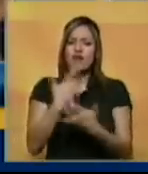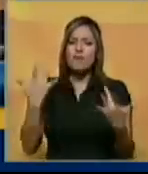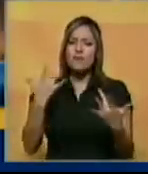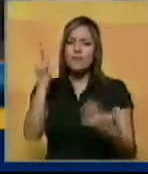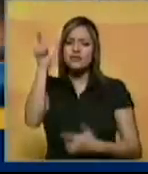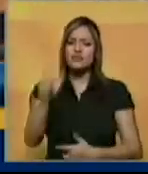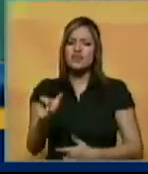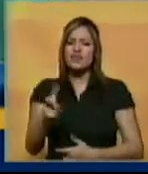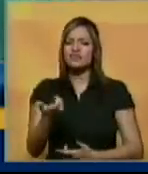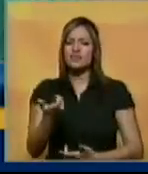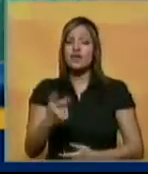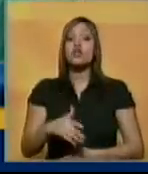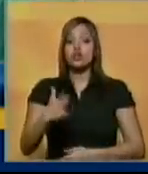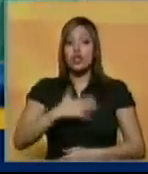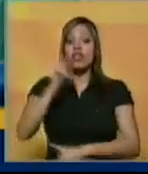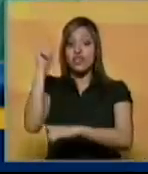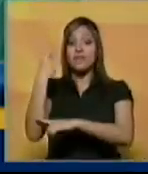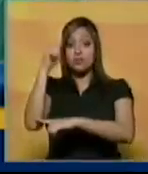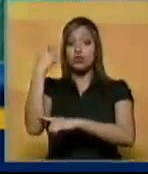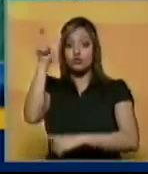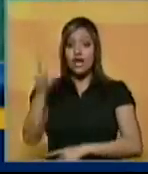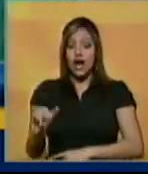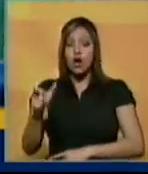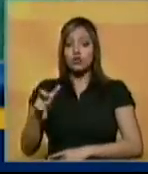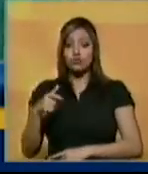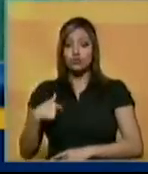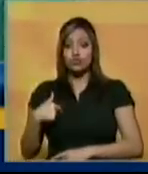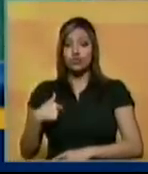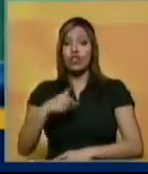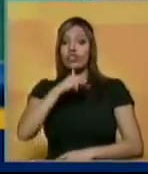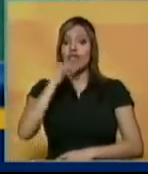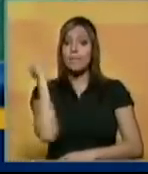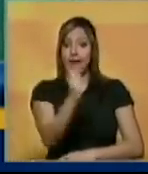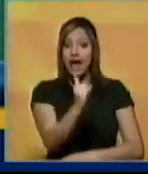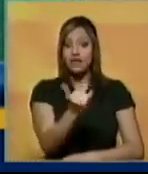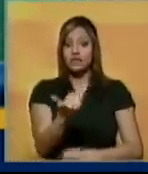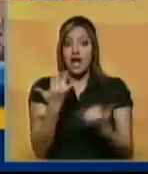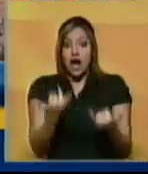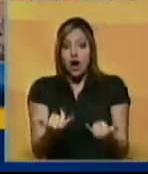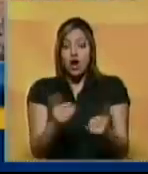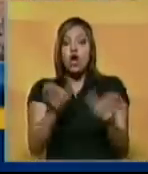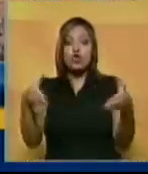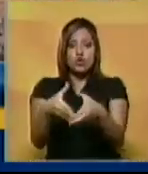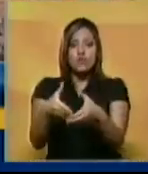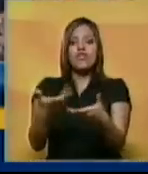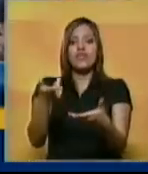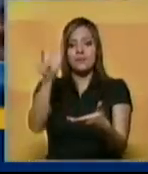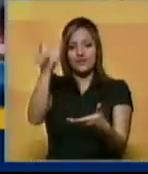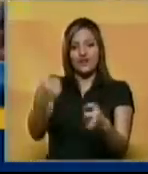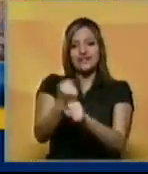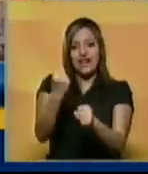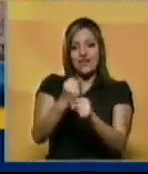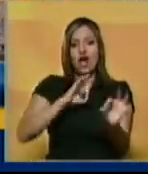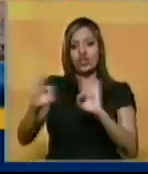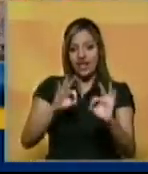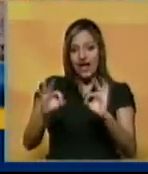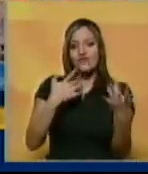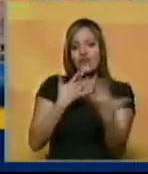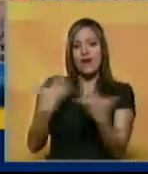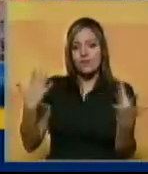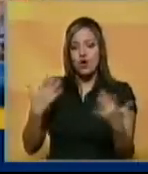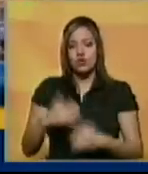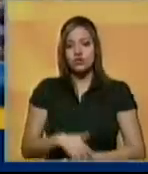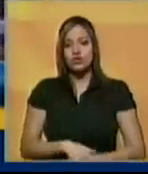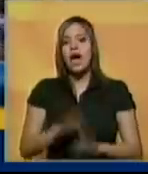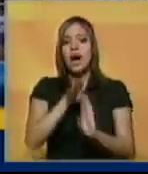Sí, bueno, estamos una representación de diputados asistiendo pues la demanda que están haciendo en este caso el grupo de los artistas en solidaridad